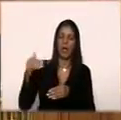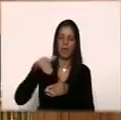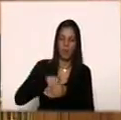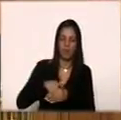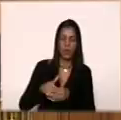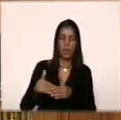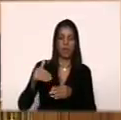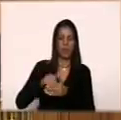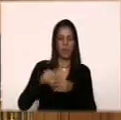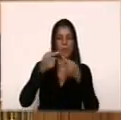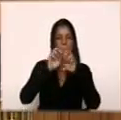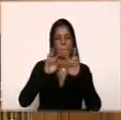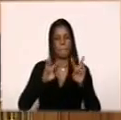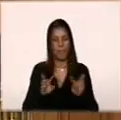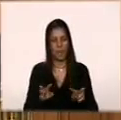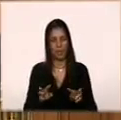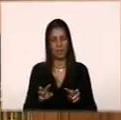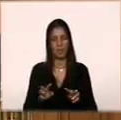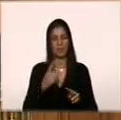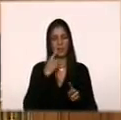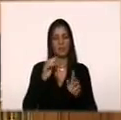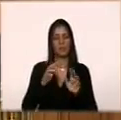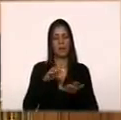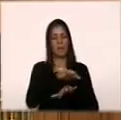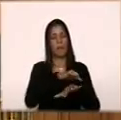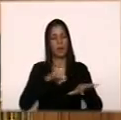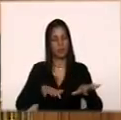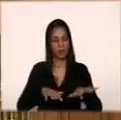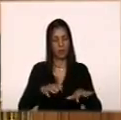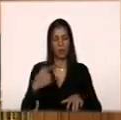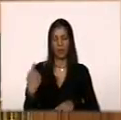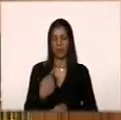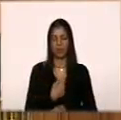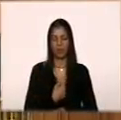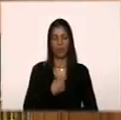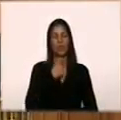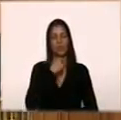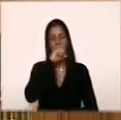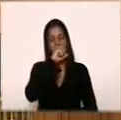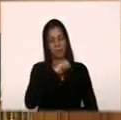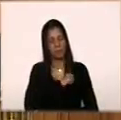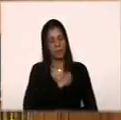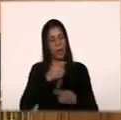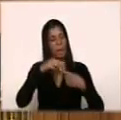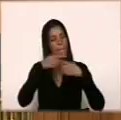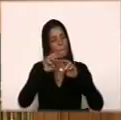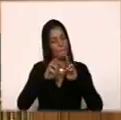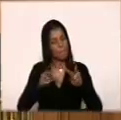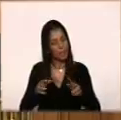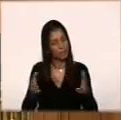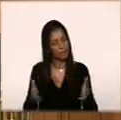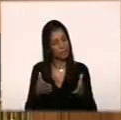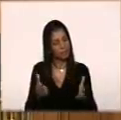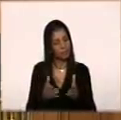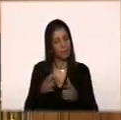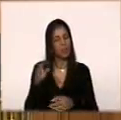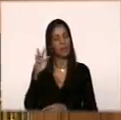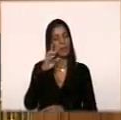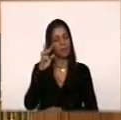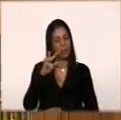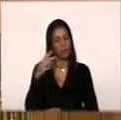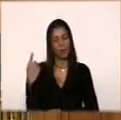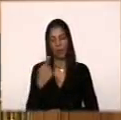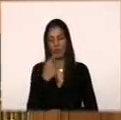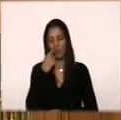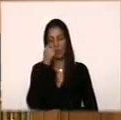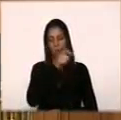vez en paz le ha dado la mayoría a los que apostamos por la tranquilidad y por el futuro que nos merecemos los venezolanos